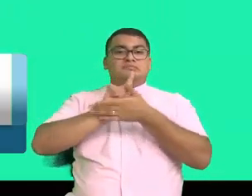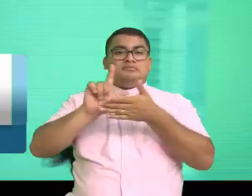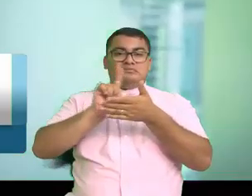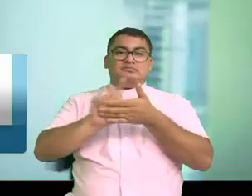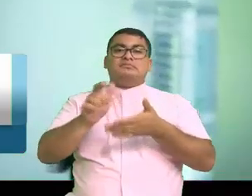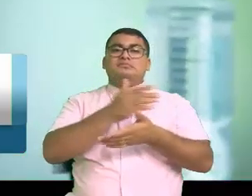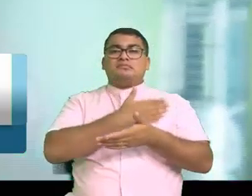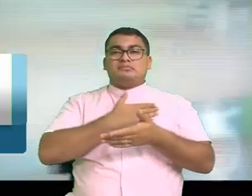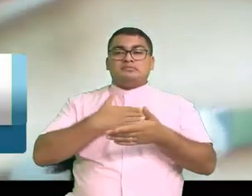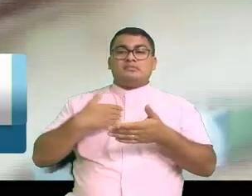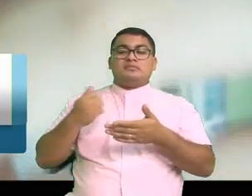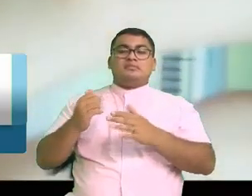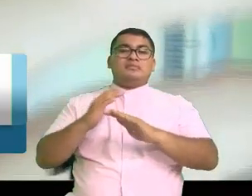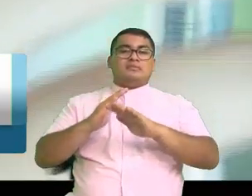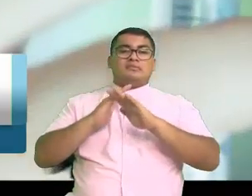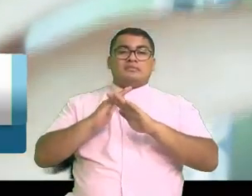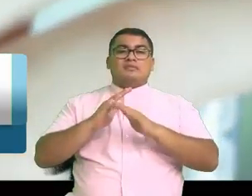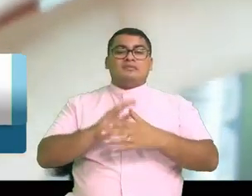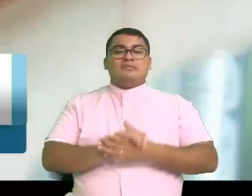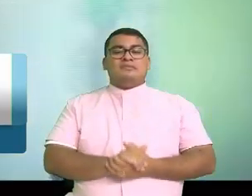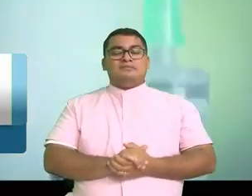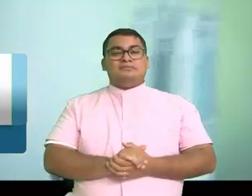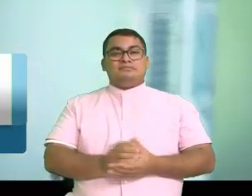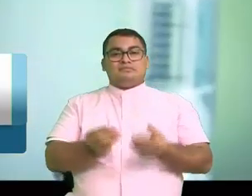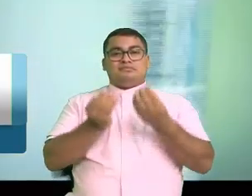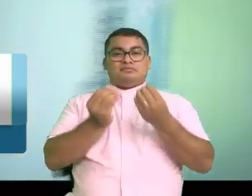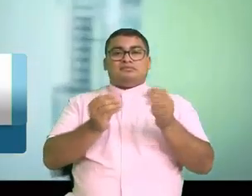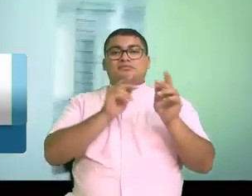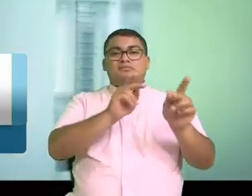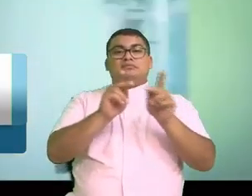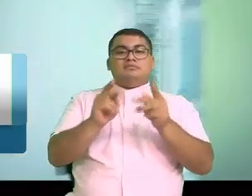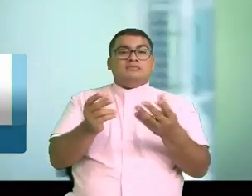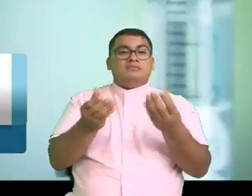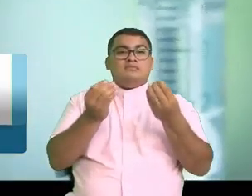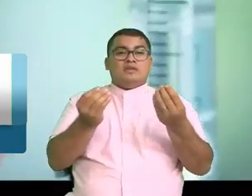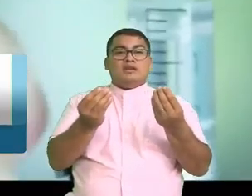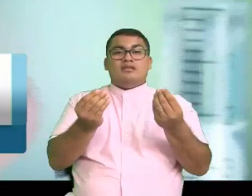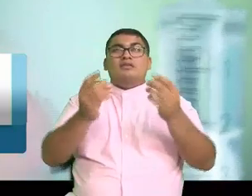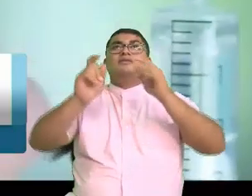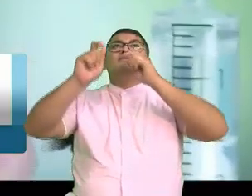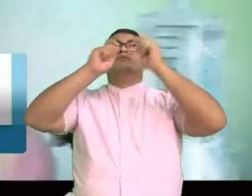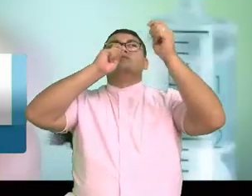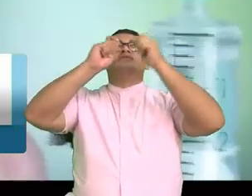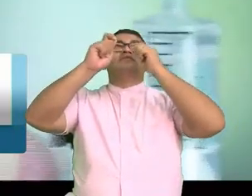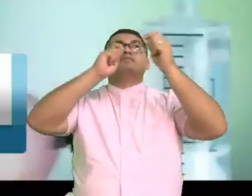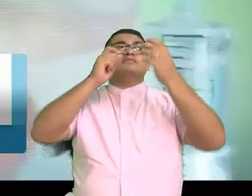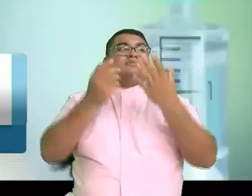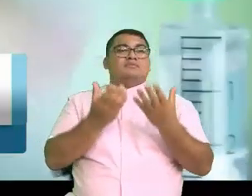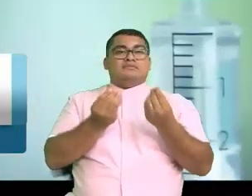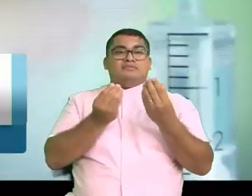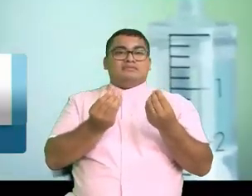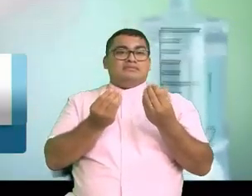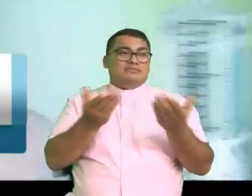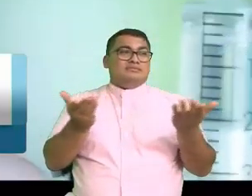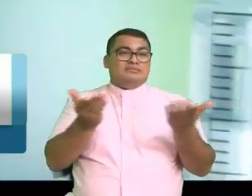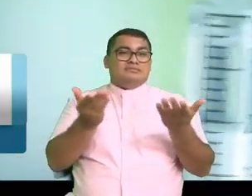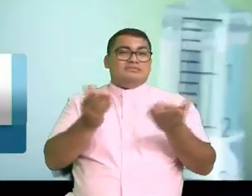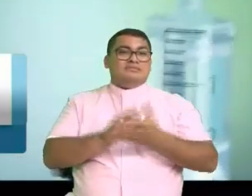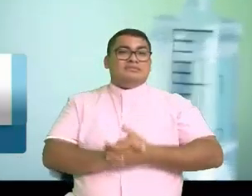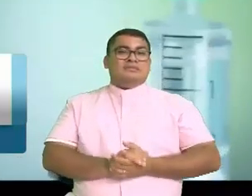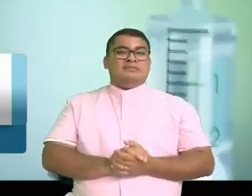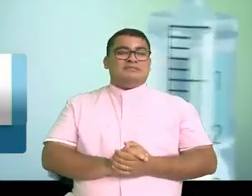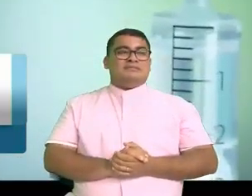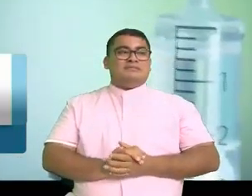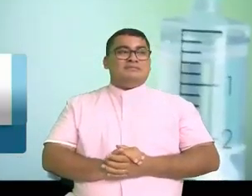prevención, claro. Es la prevención. Porque hay muchas personas que tienen miedo a la cirugía. Y no es para menos una cirugía, porque